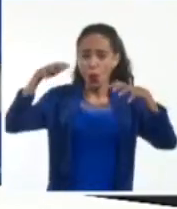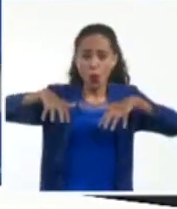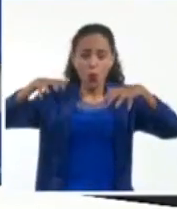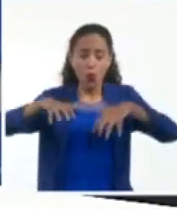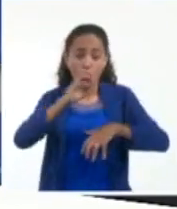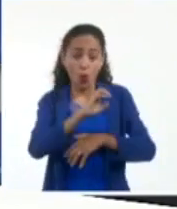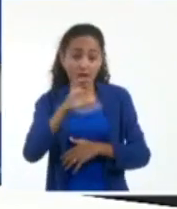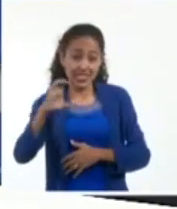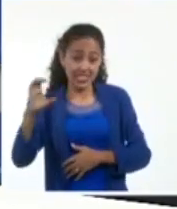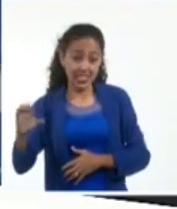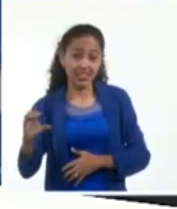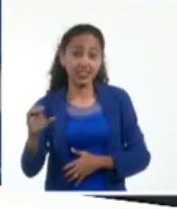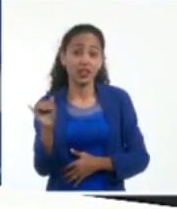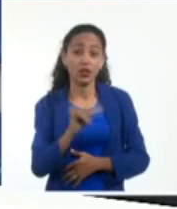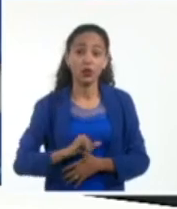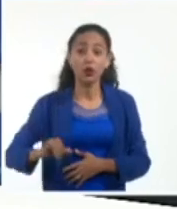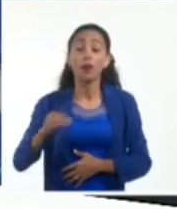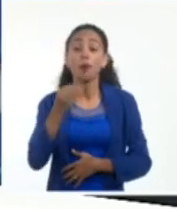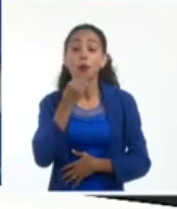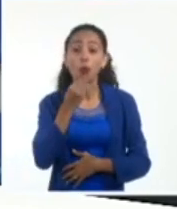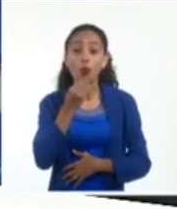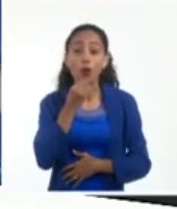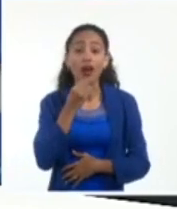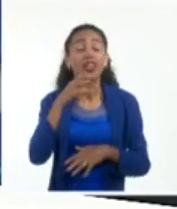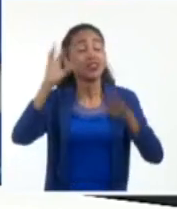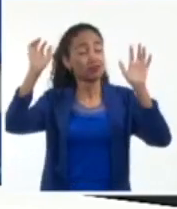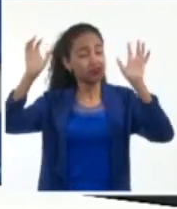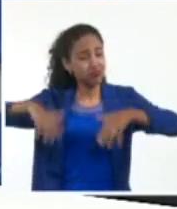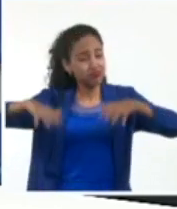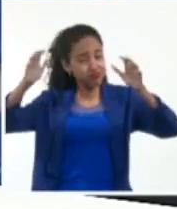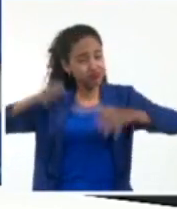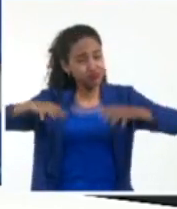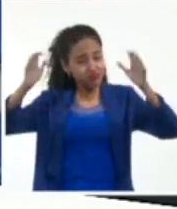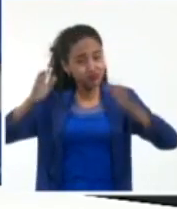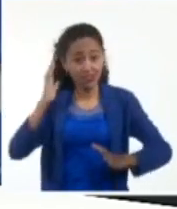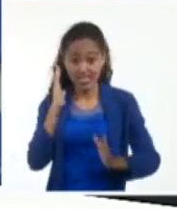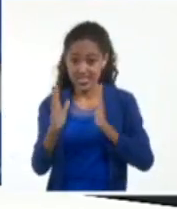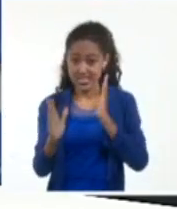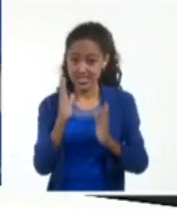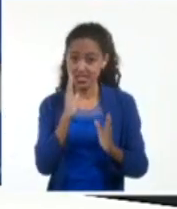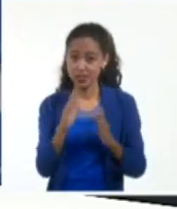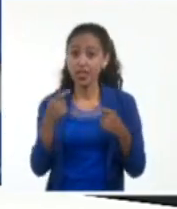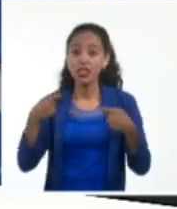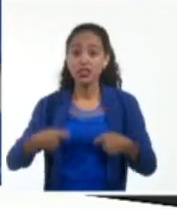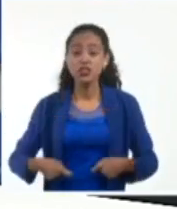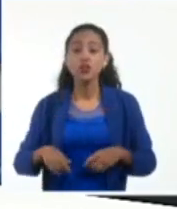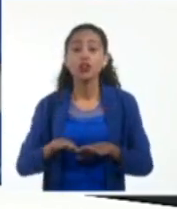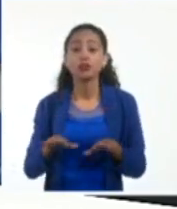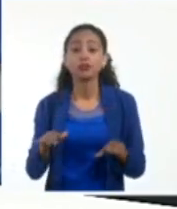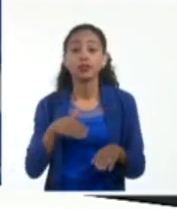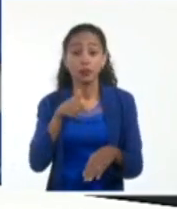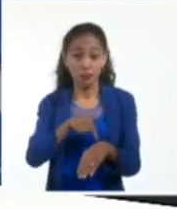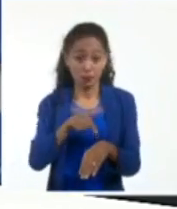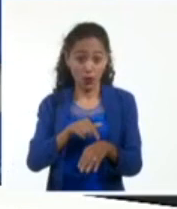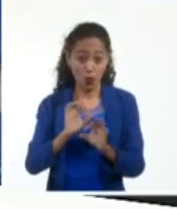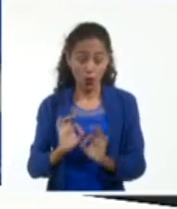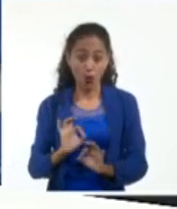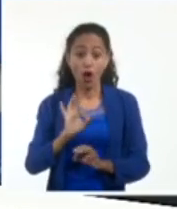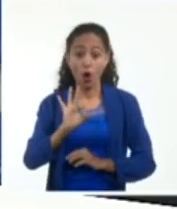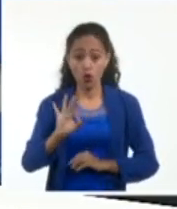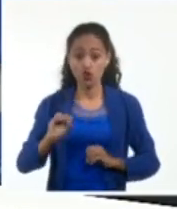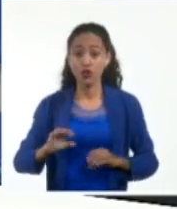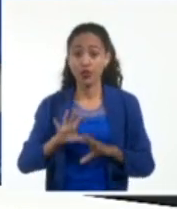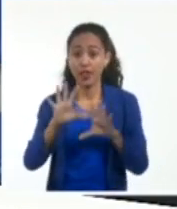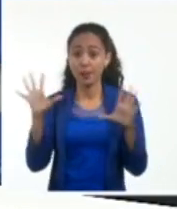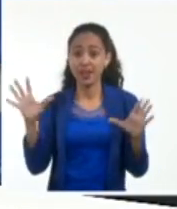región occidental, con probabilidad de numerosas lluvias en la región central, se decidió establecer a partir de las 8 horas